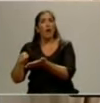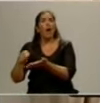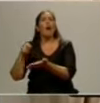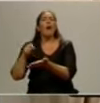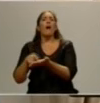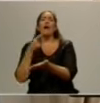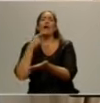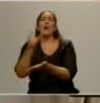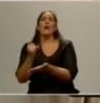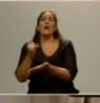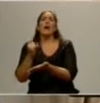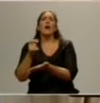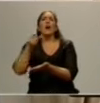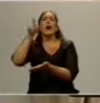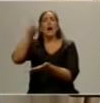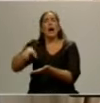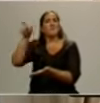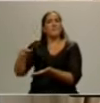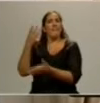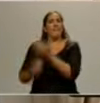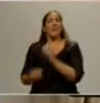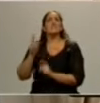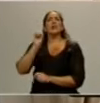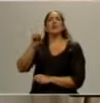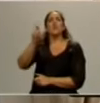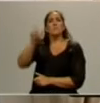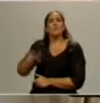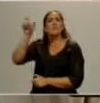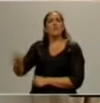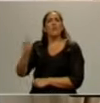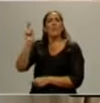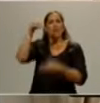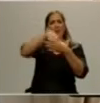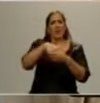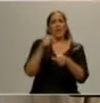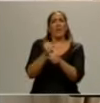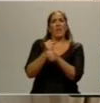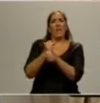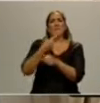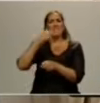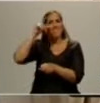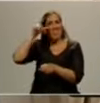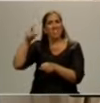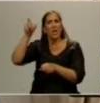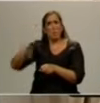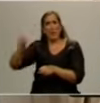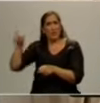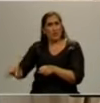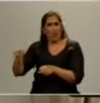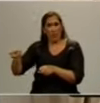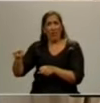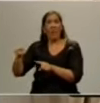mencionado como agentes de inteligencia vinculados directamente a esta presidenta, personas que habían